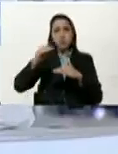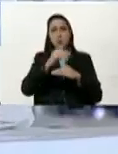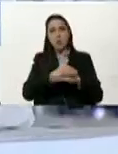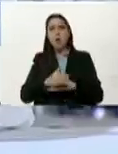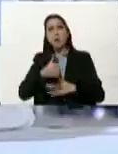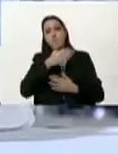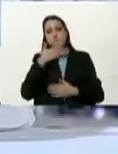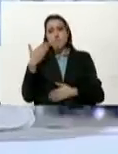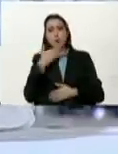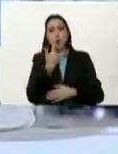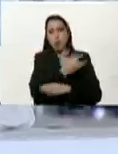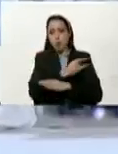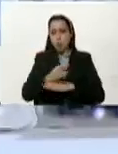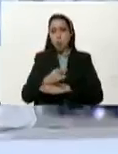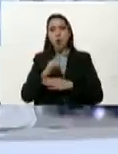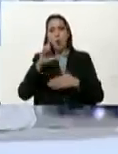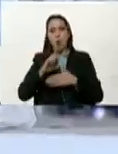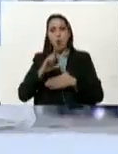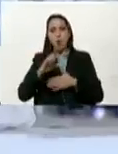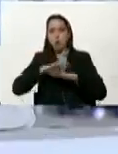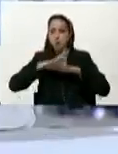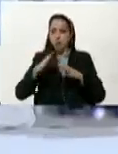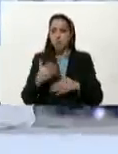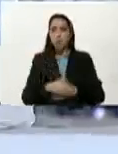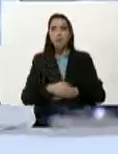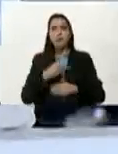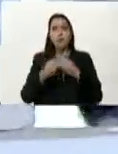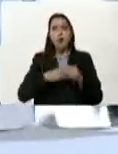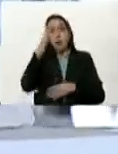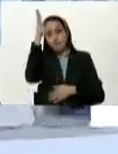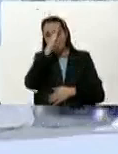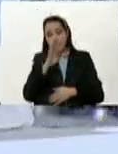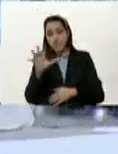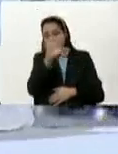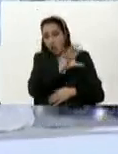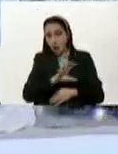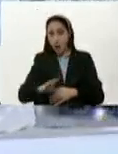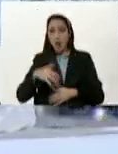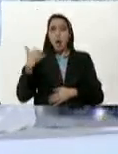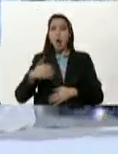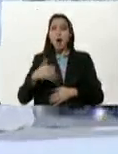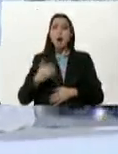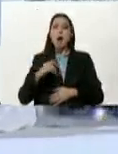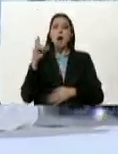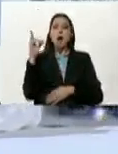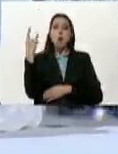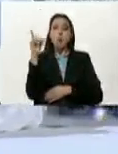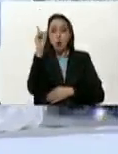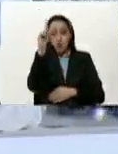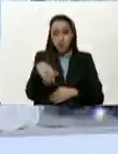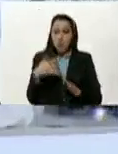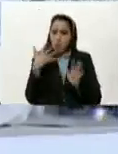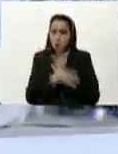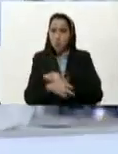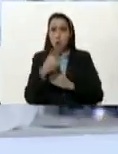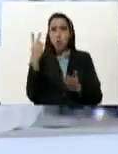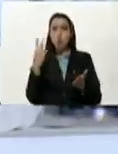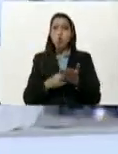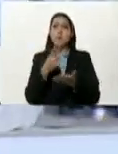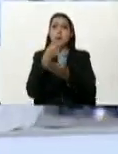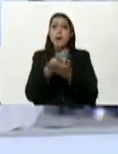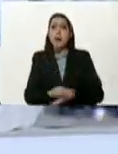que tiene la soya en américa latina en países como brasil como argentina como bolivia donde los promedios son de 2000 kilos